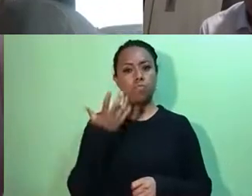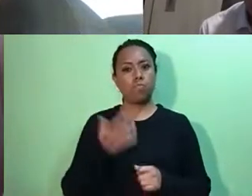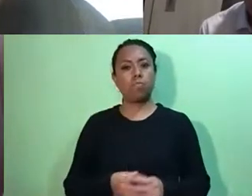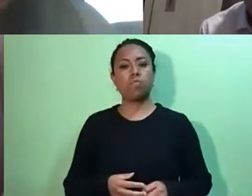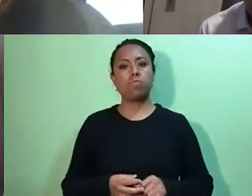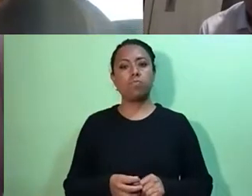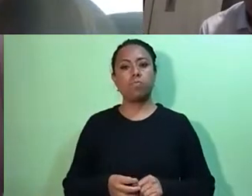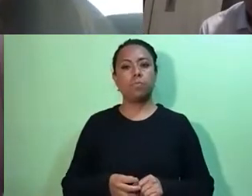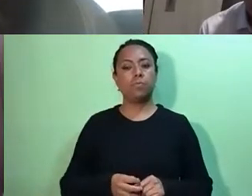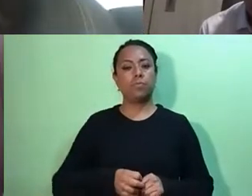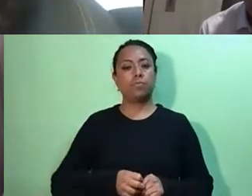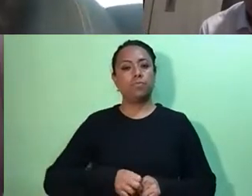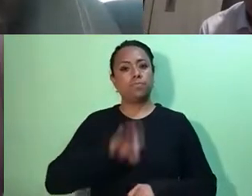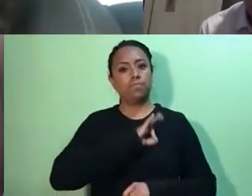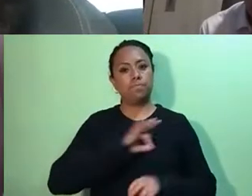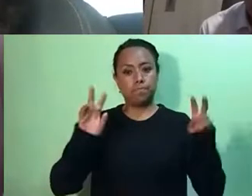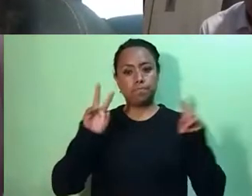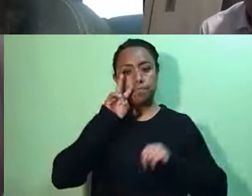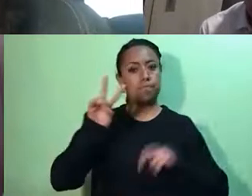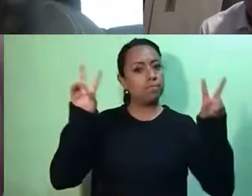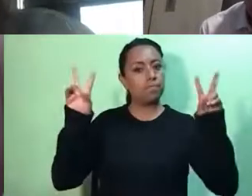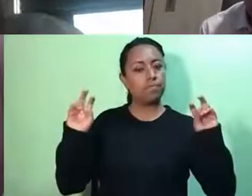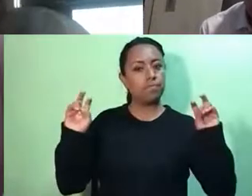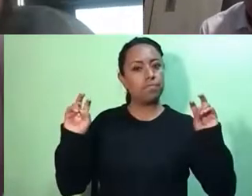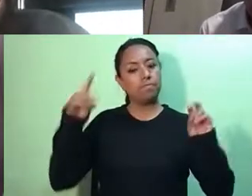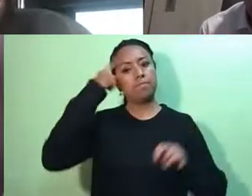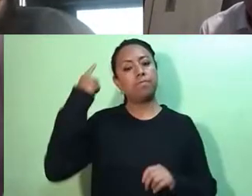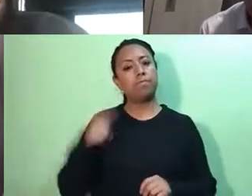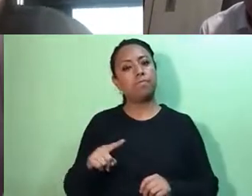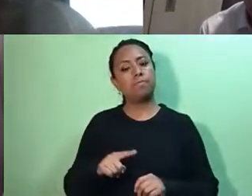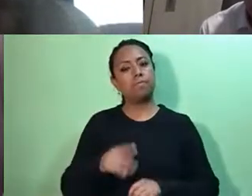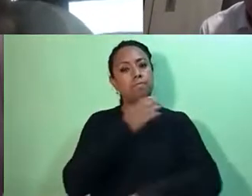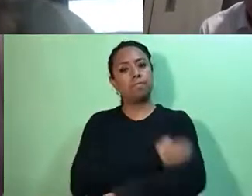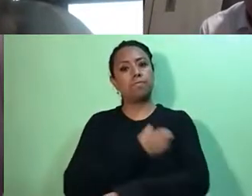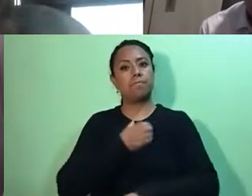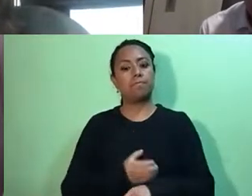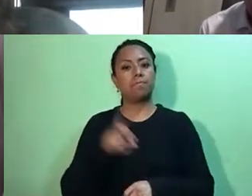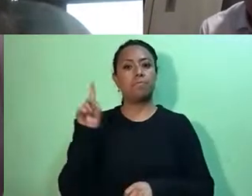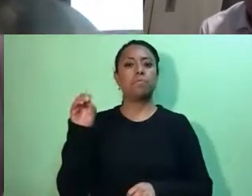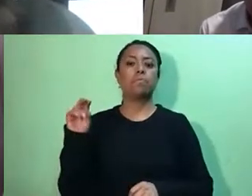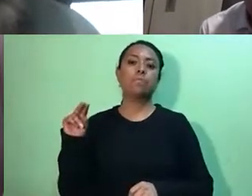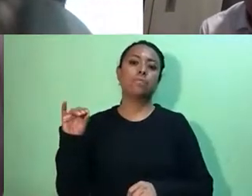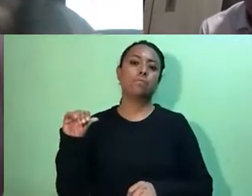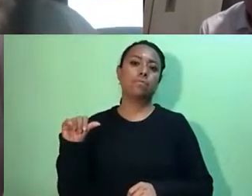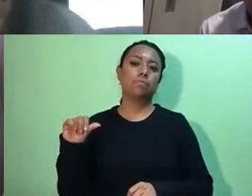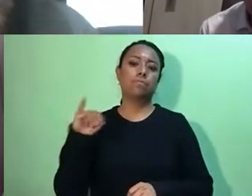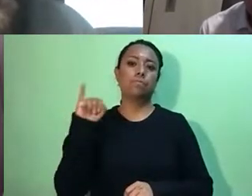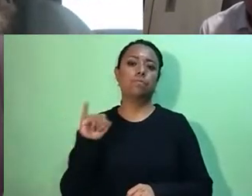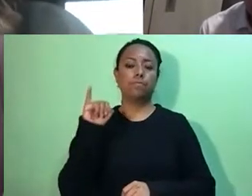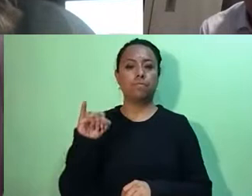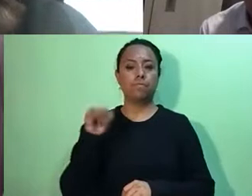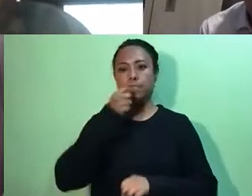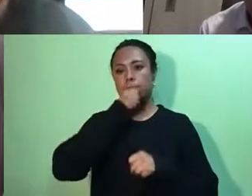ver el tema para que la compañera Donají, que es secretaria de la mesa,